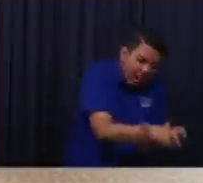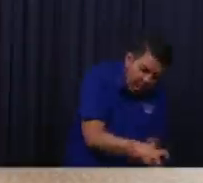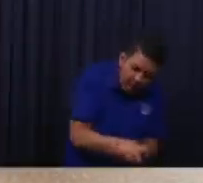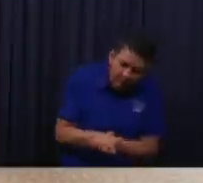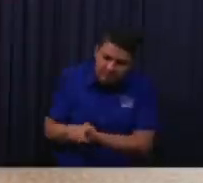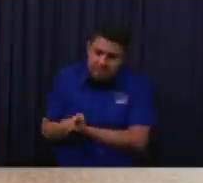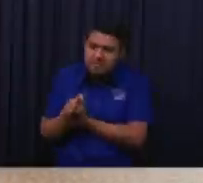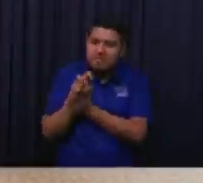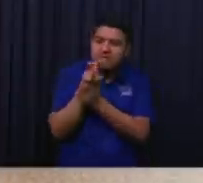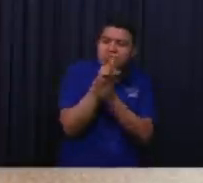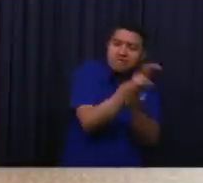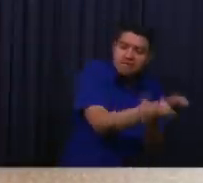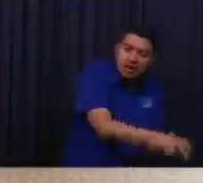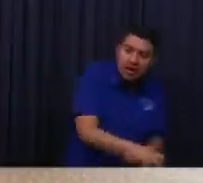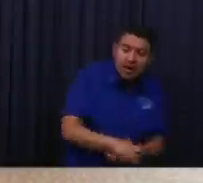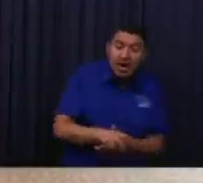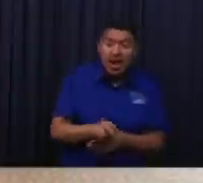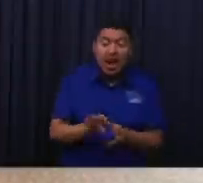una viña.